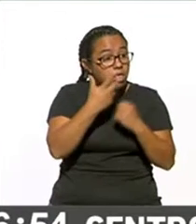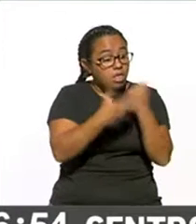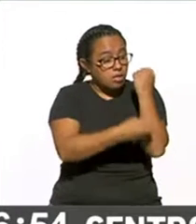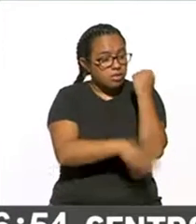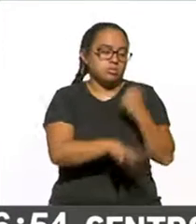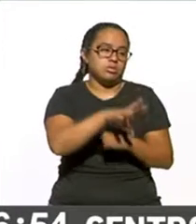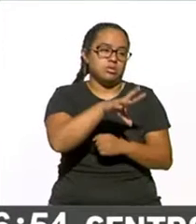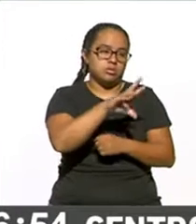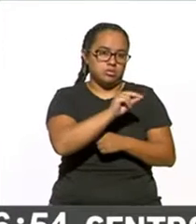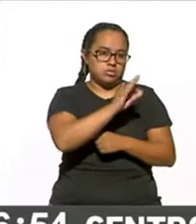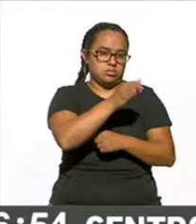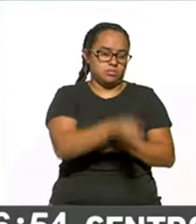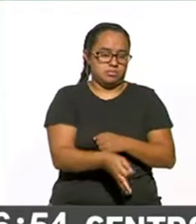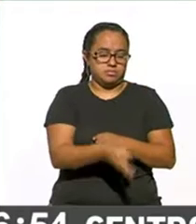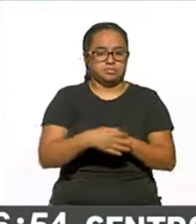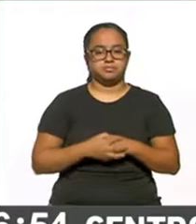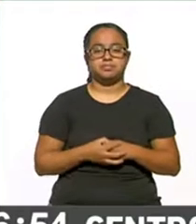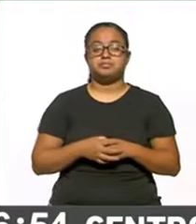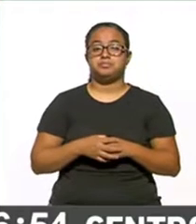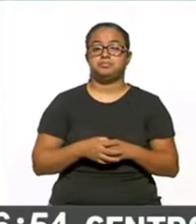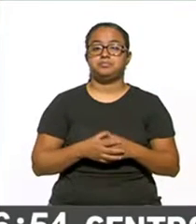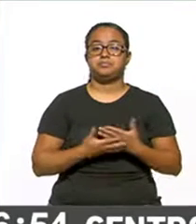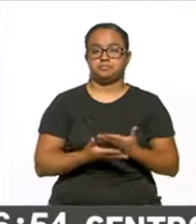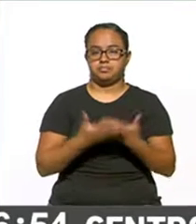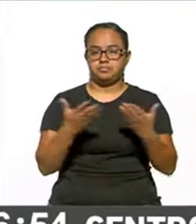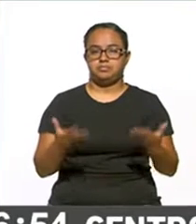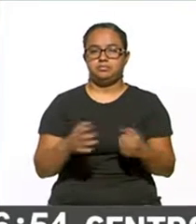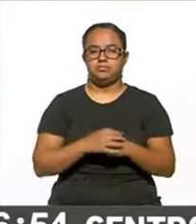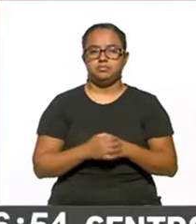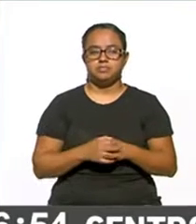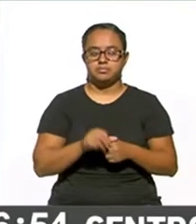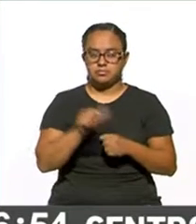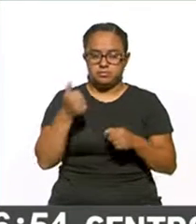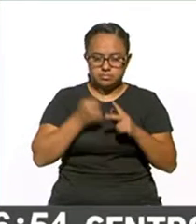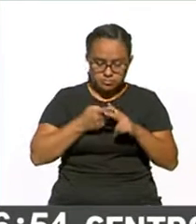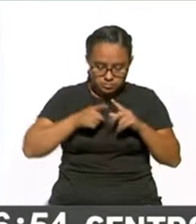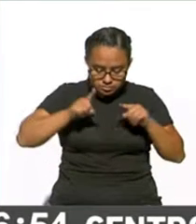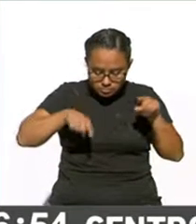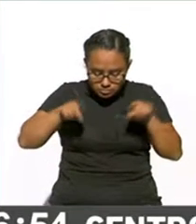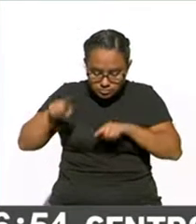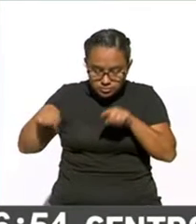el promedio de la población. Ahora, cuando ya vamos a los datos